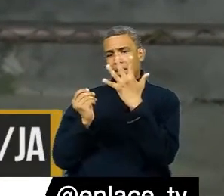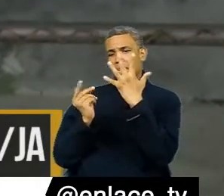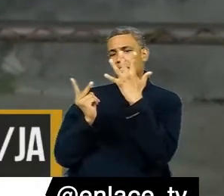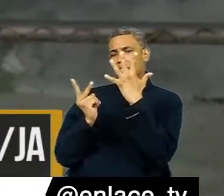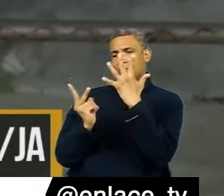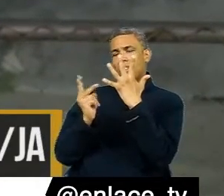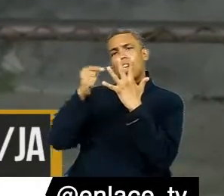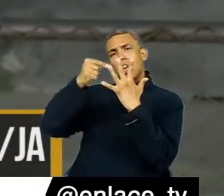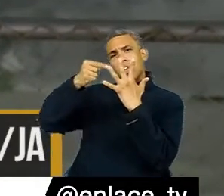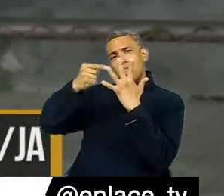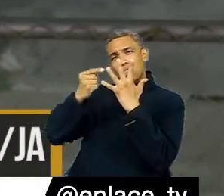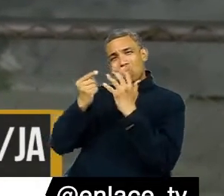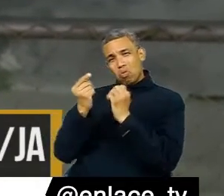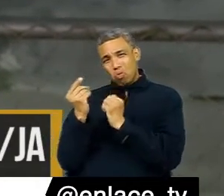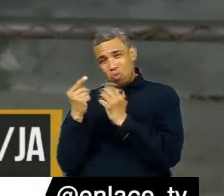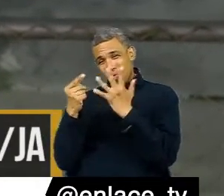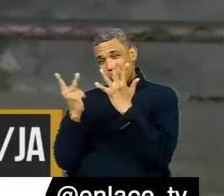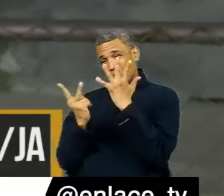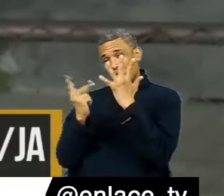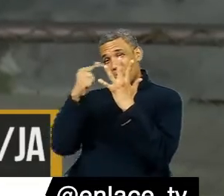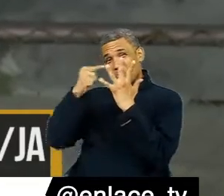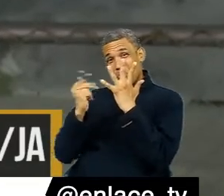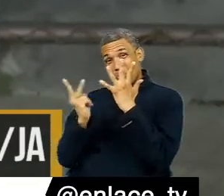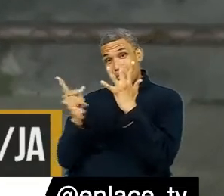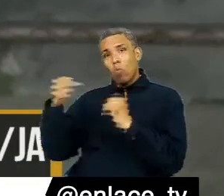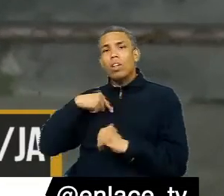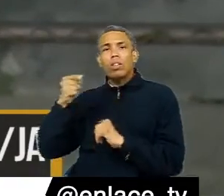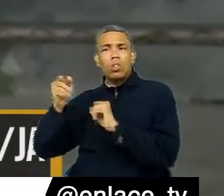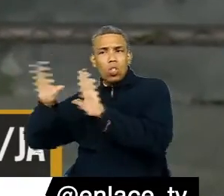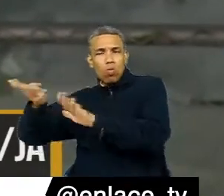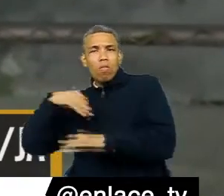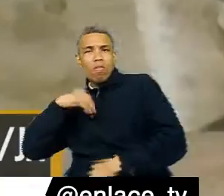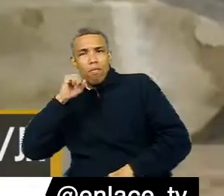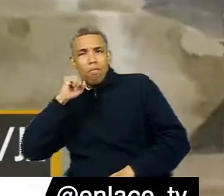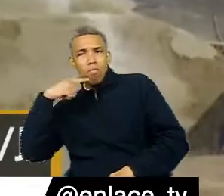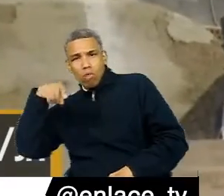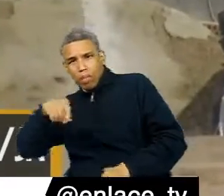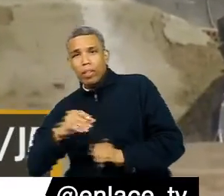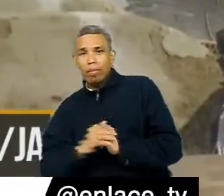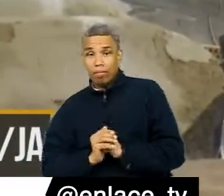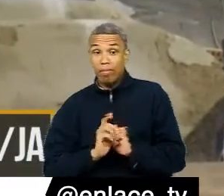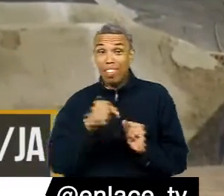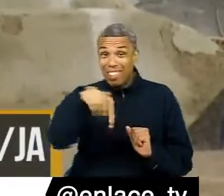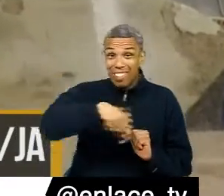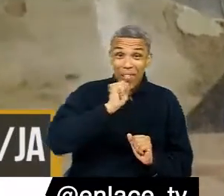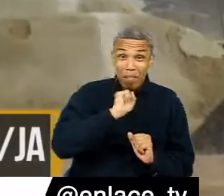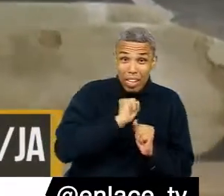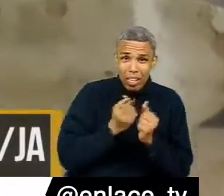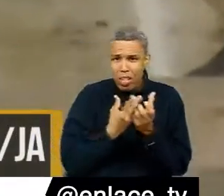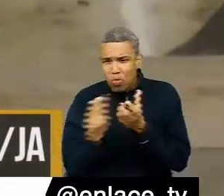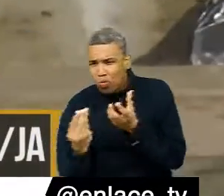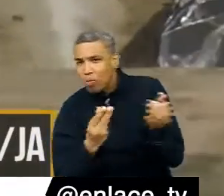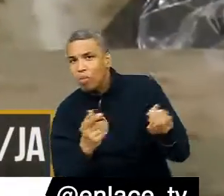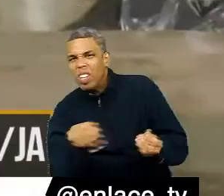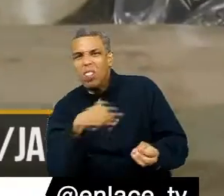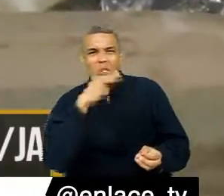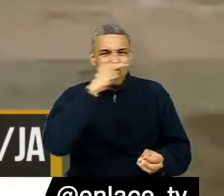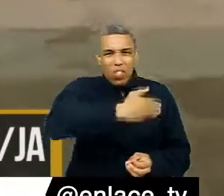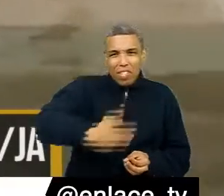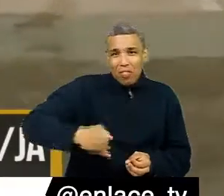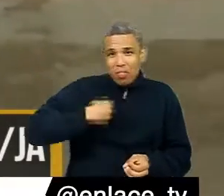a los muchachos que también vienen saliendo en el semillero del Inderva y pues hacer que esto día a día, competencia a